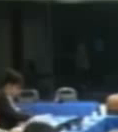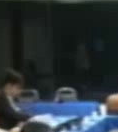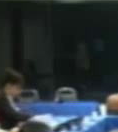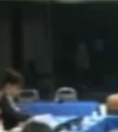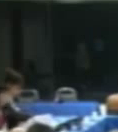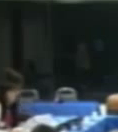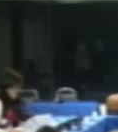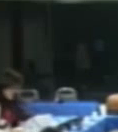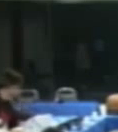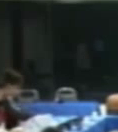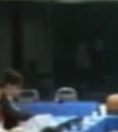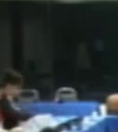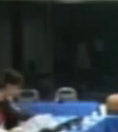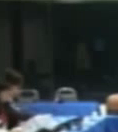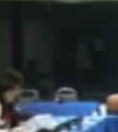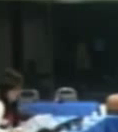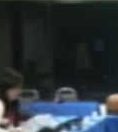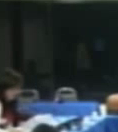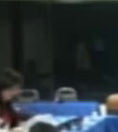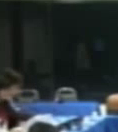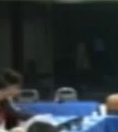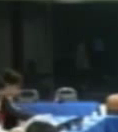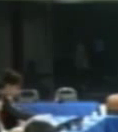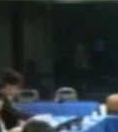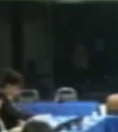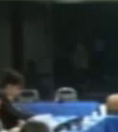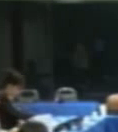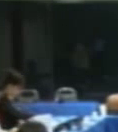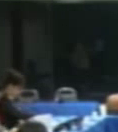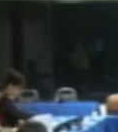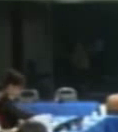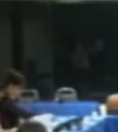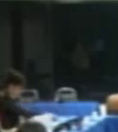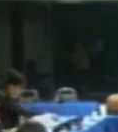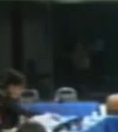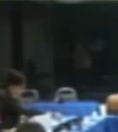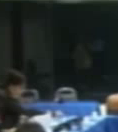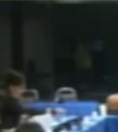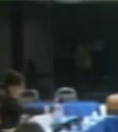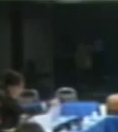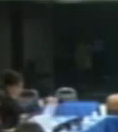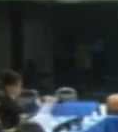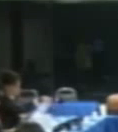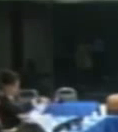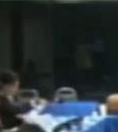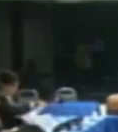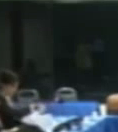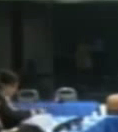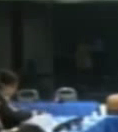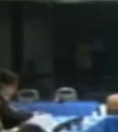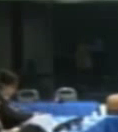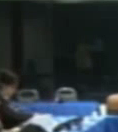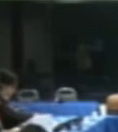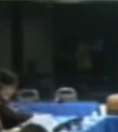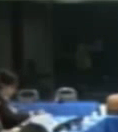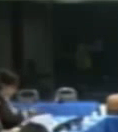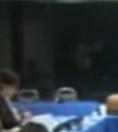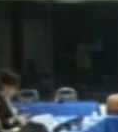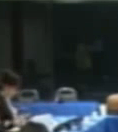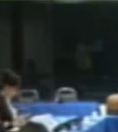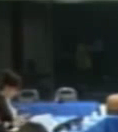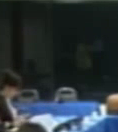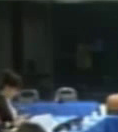Buenos días a todos, la Comisión Interamericana de Derechos Humanos les da la bienvenida a